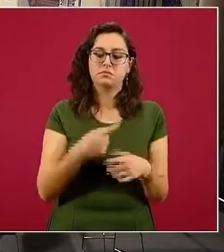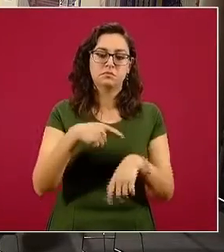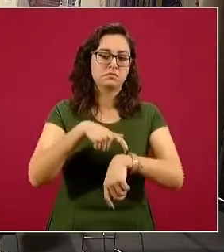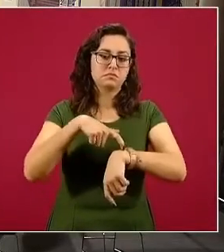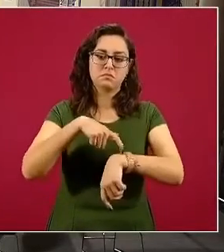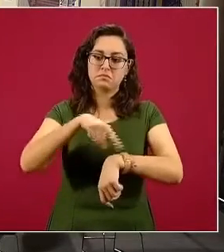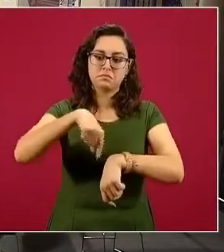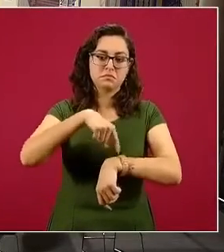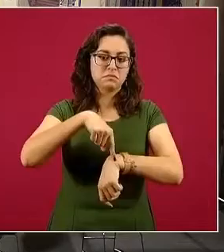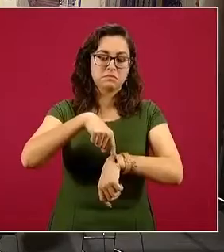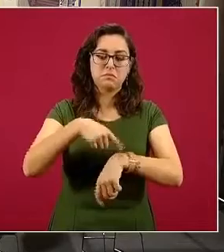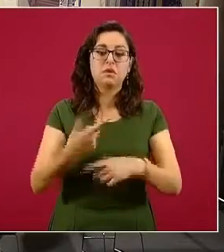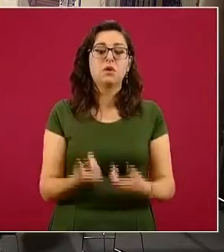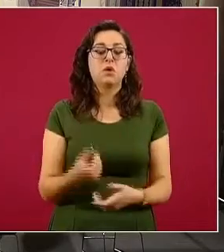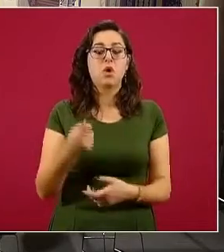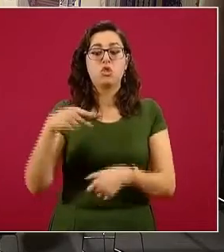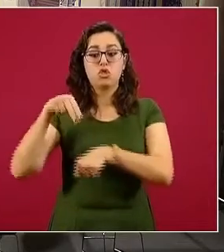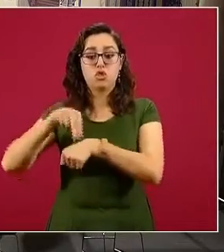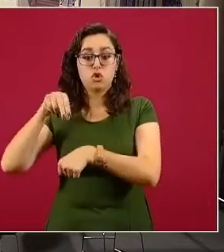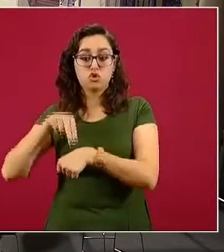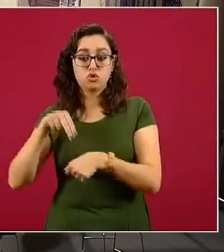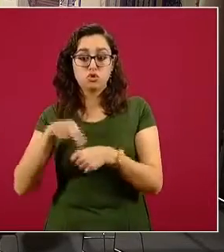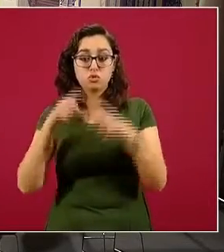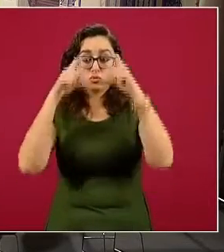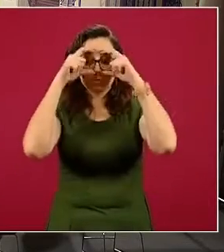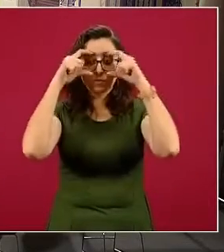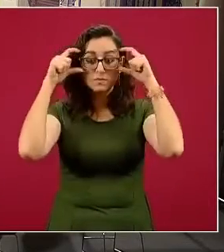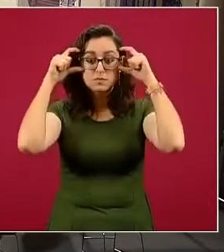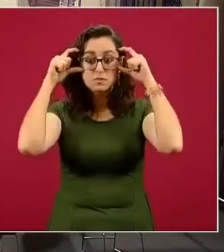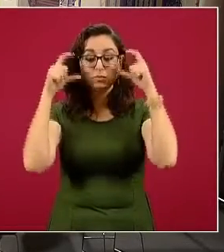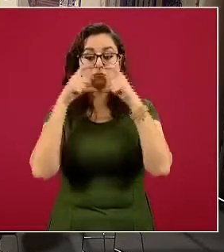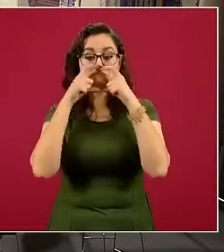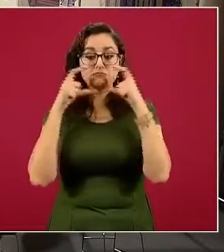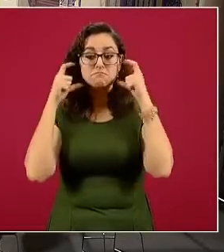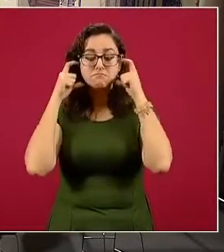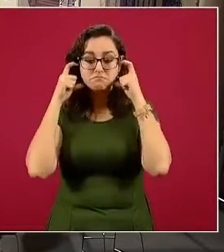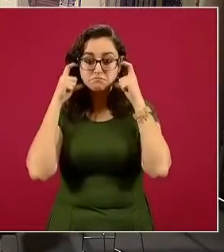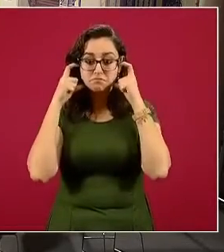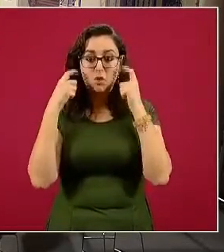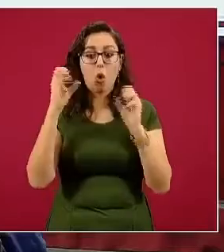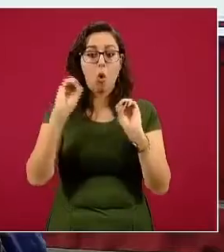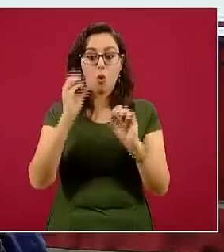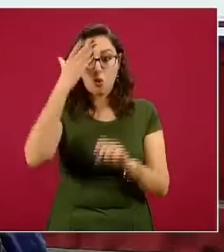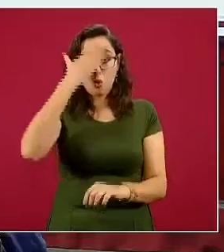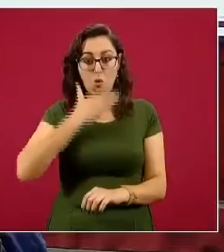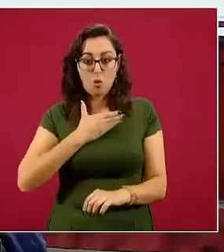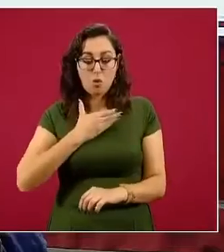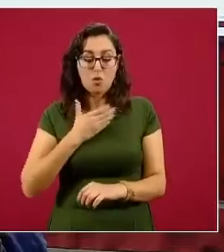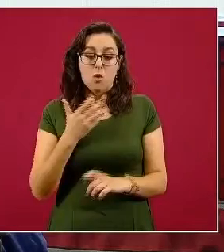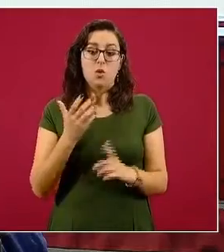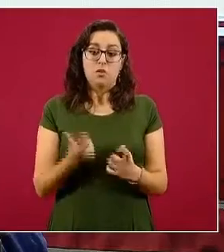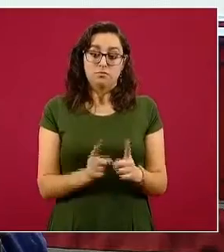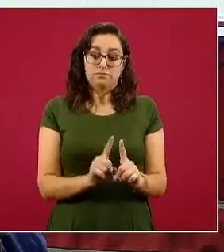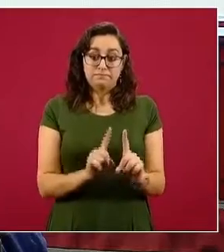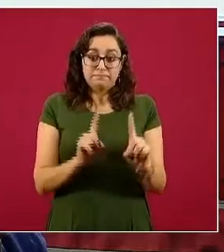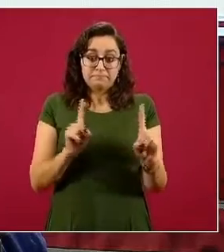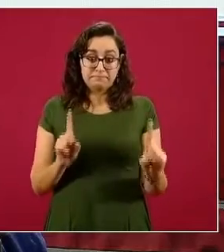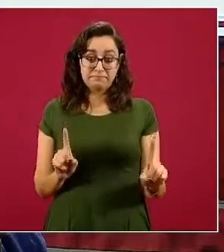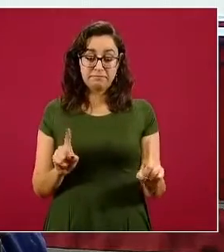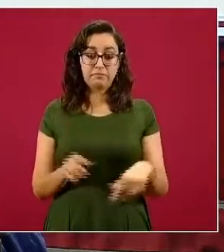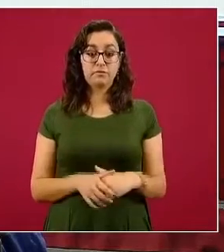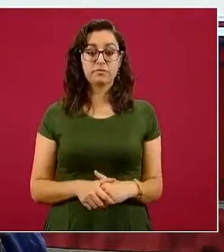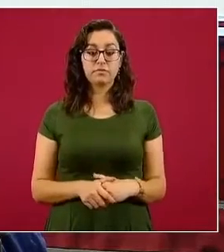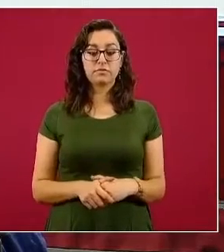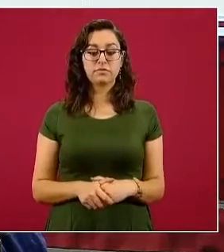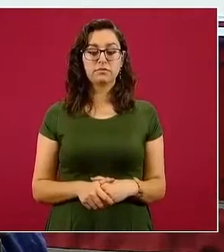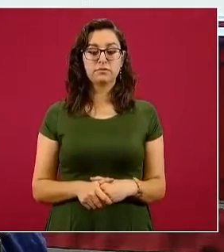los médicos usar careta o gogles y mantener la sana distancia. En